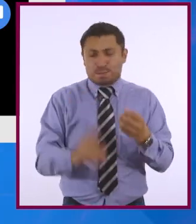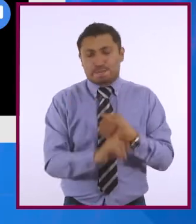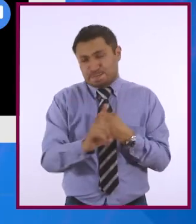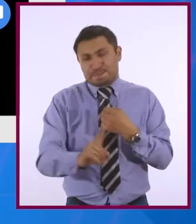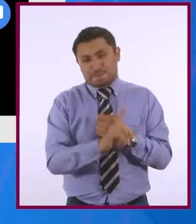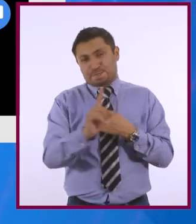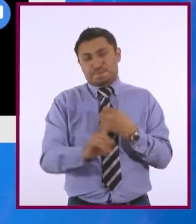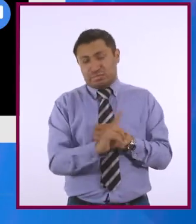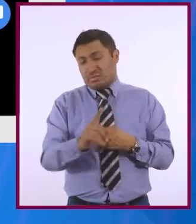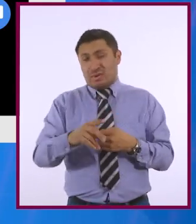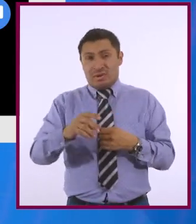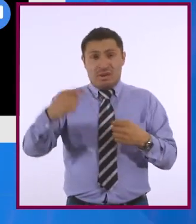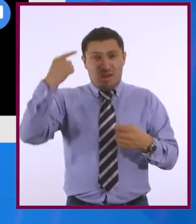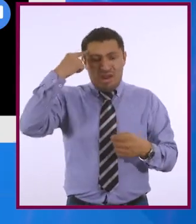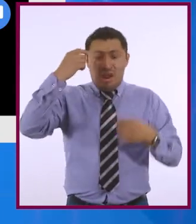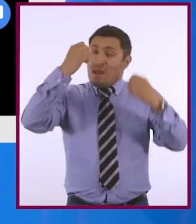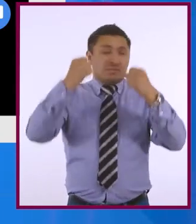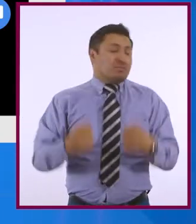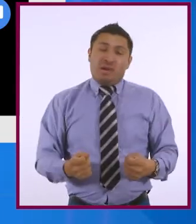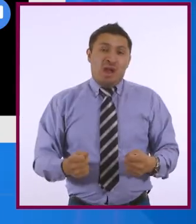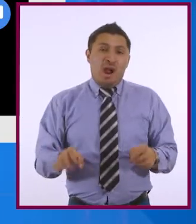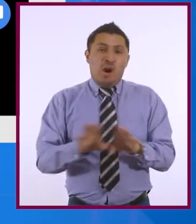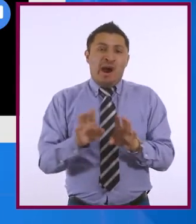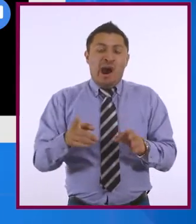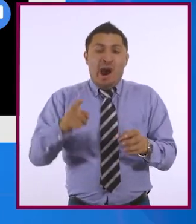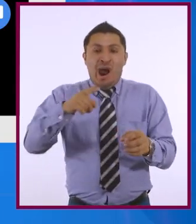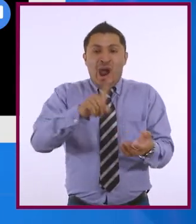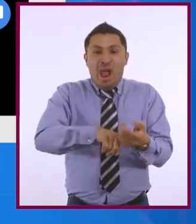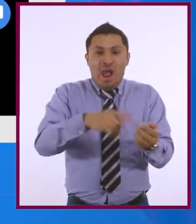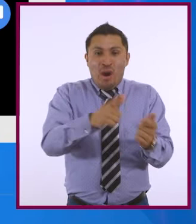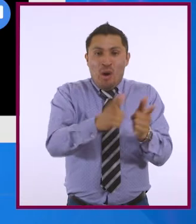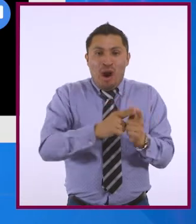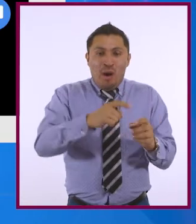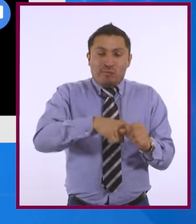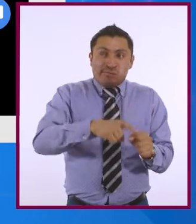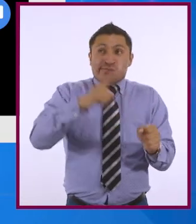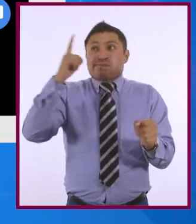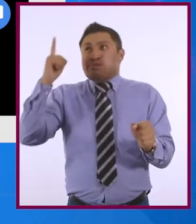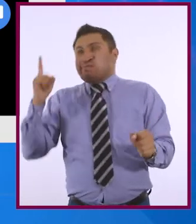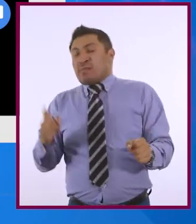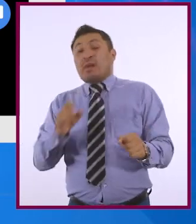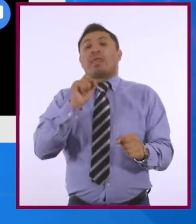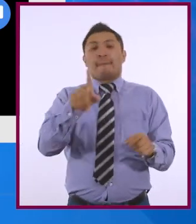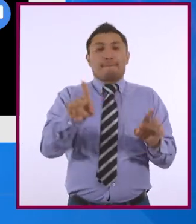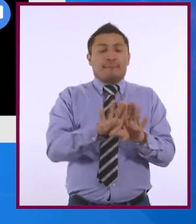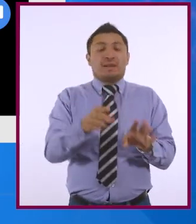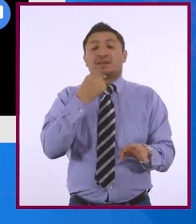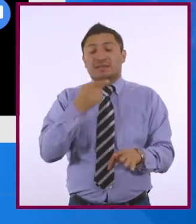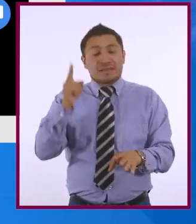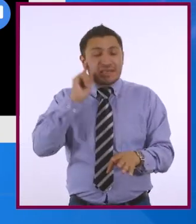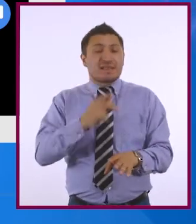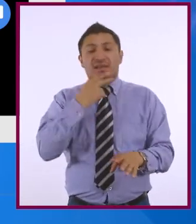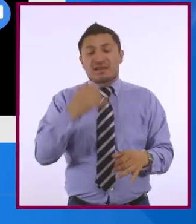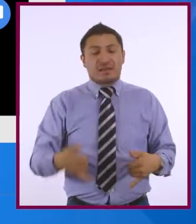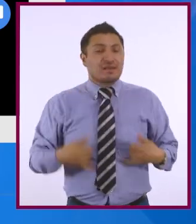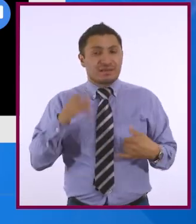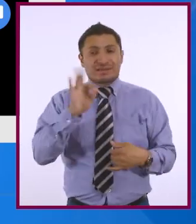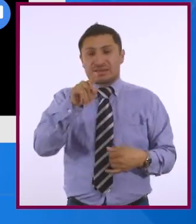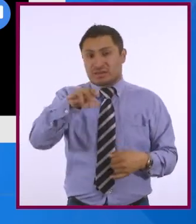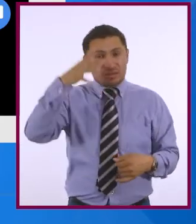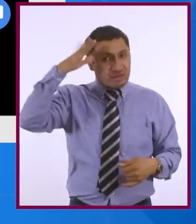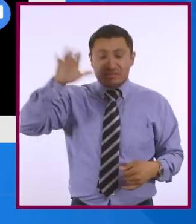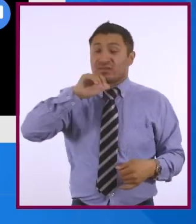problemas, mucha inseguridad y sentirse fuera de un grupo, ¿no? Pasa también con niñas, niños y adolescentes. Si no eres adulto, no tienes nada que